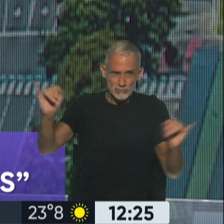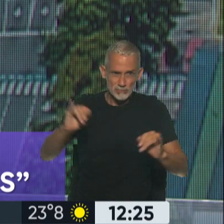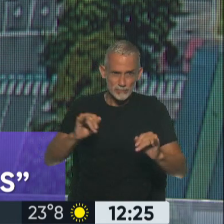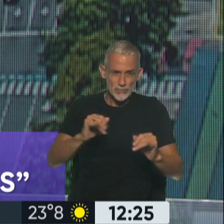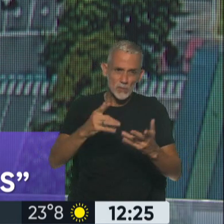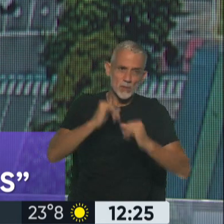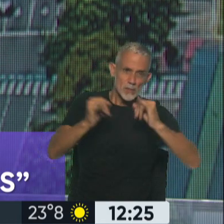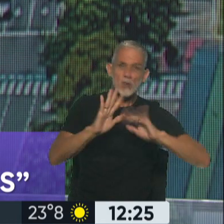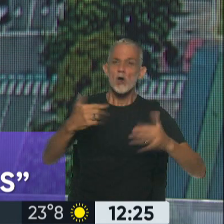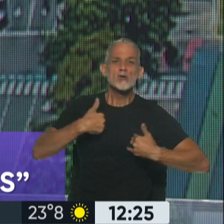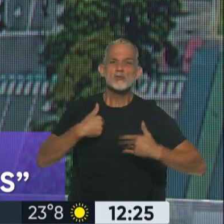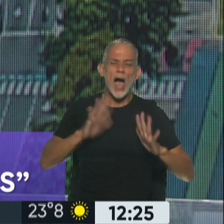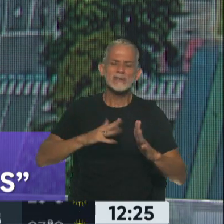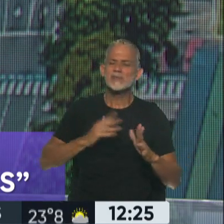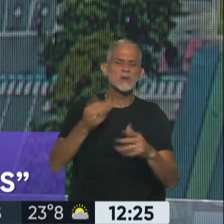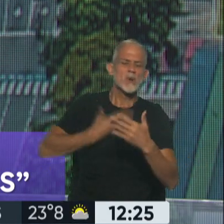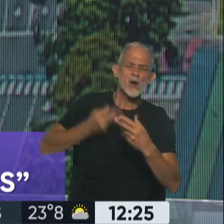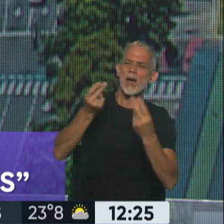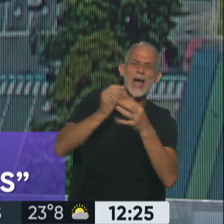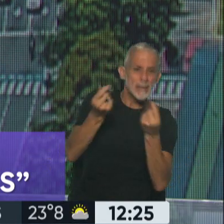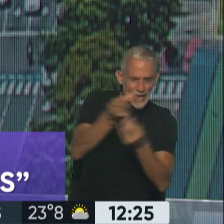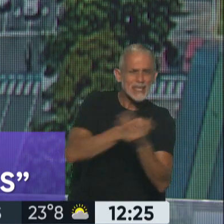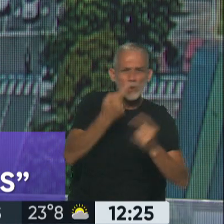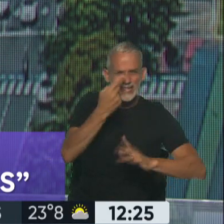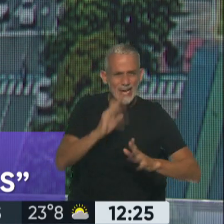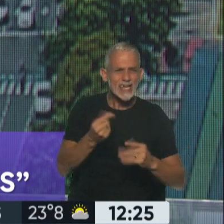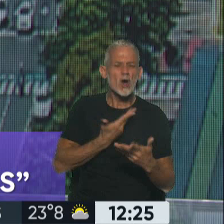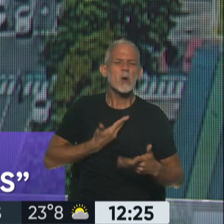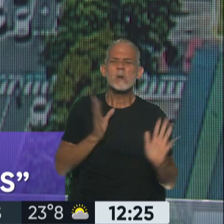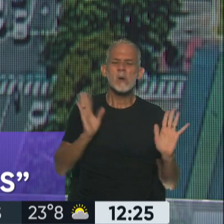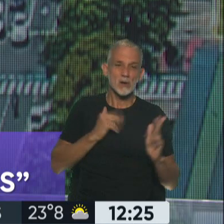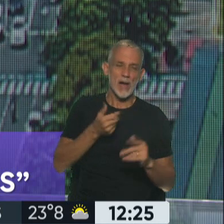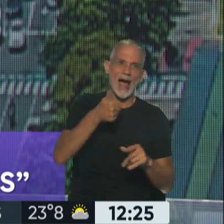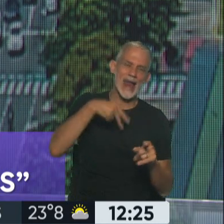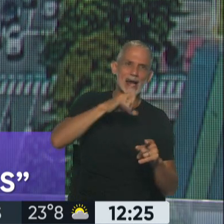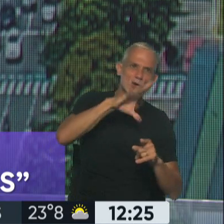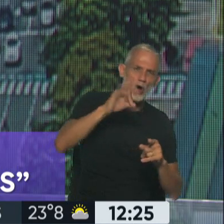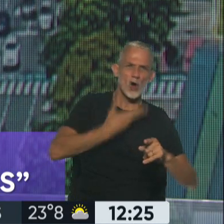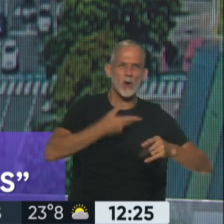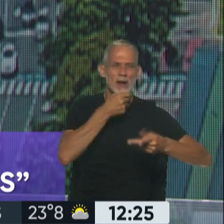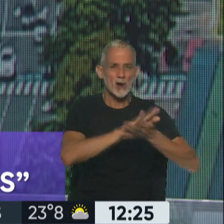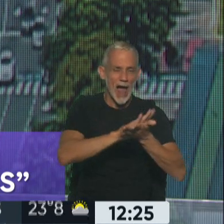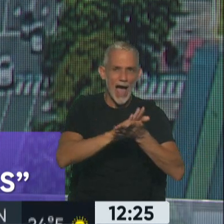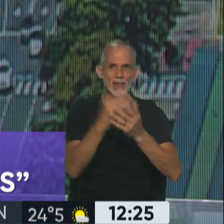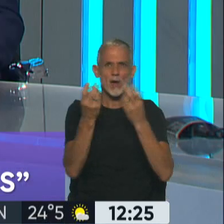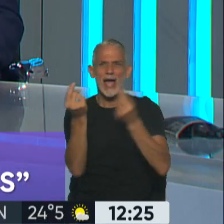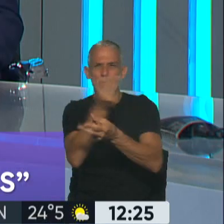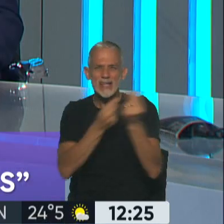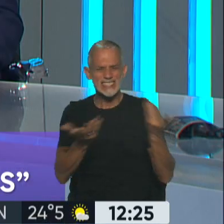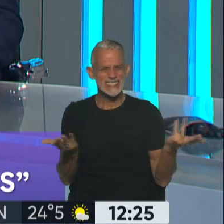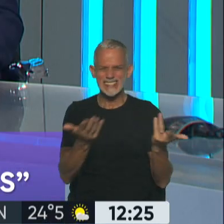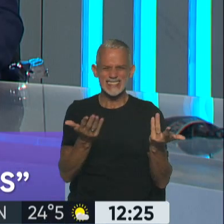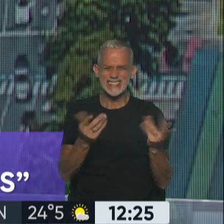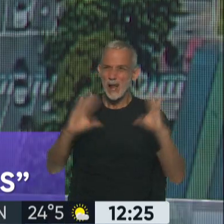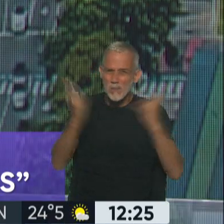teóricos y prácticos. Dice, yo soy anarcocapitalista, yo, como no se puede ser anarcocapitalista en esta etapa, en este estadio de